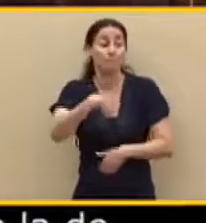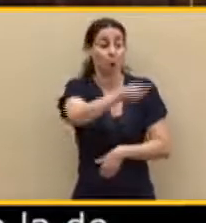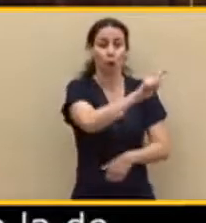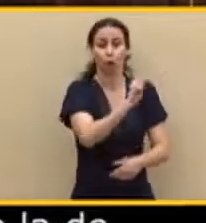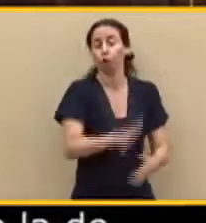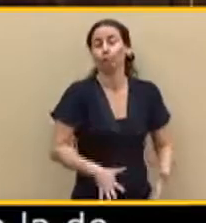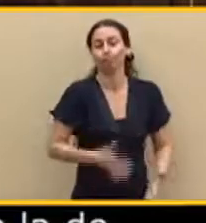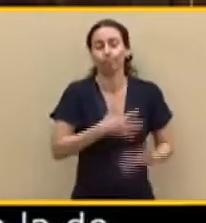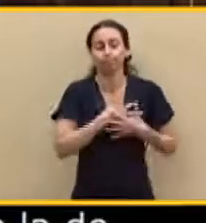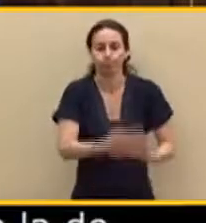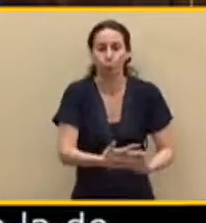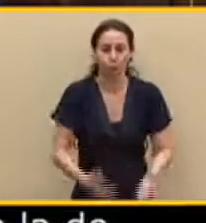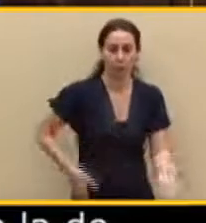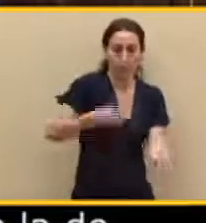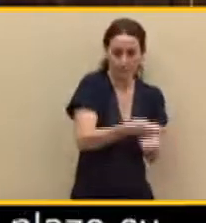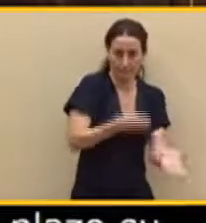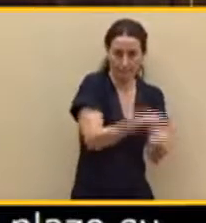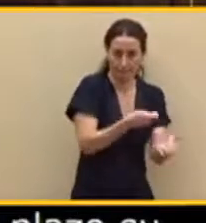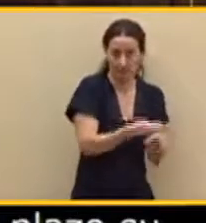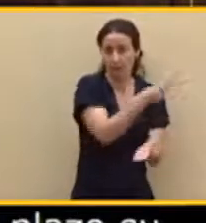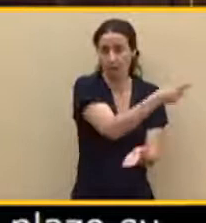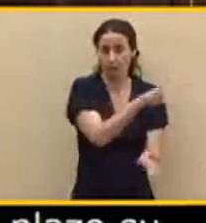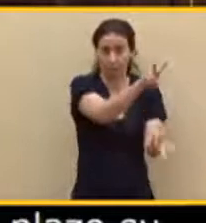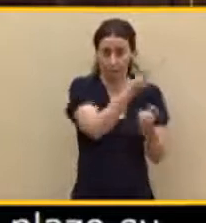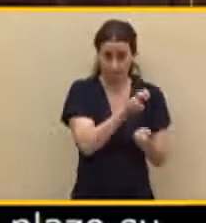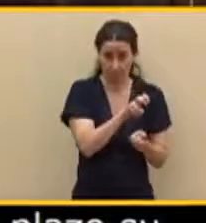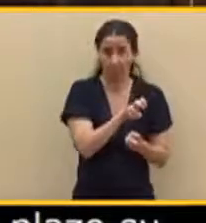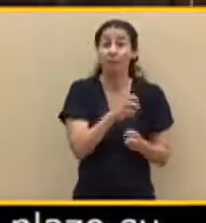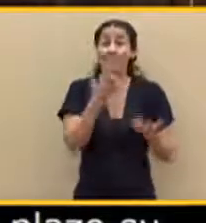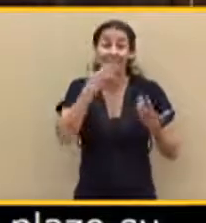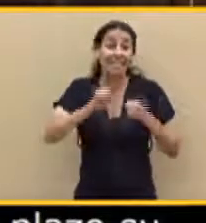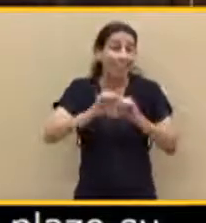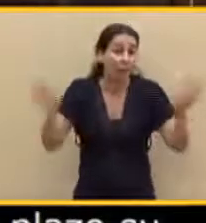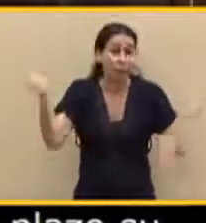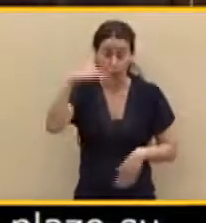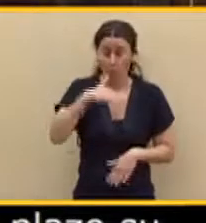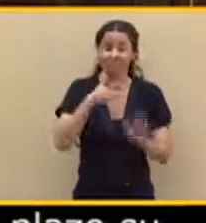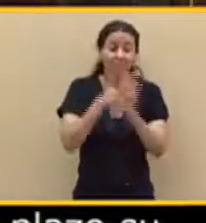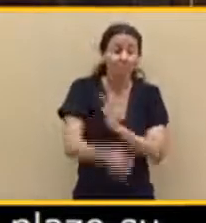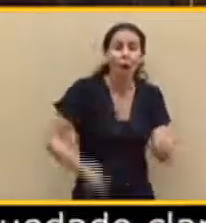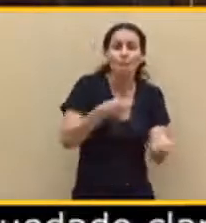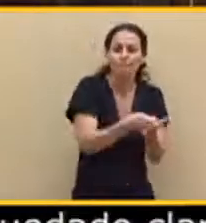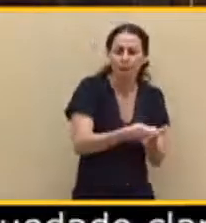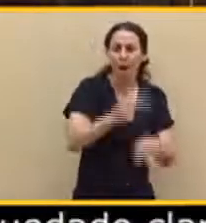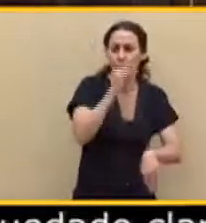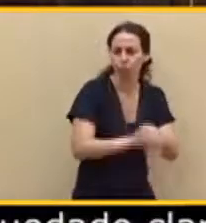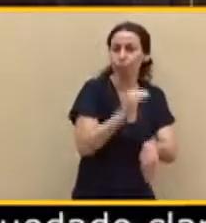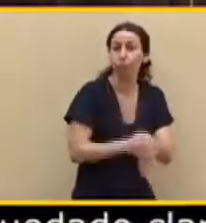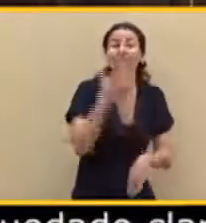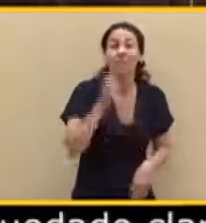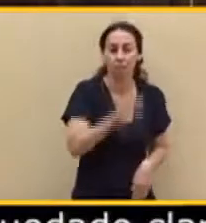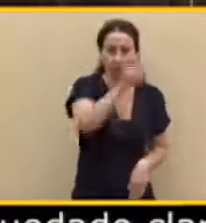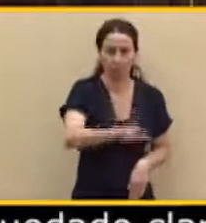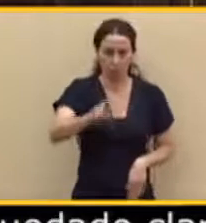voluntariamente y en plazo su obligación de contribuir, que, por si no les ha quedado claro, son los ciudadanos de este país, los ciudadanos honrados,